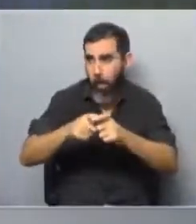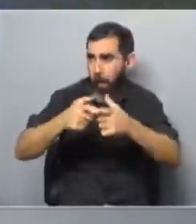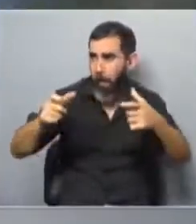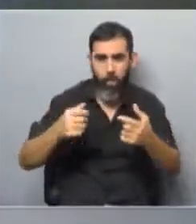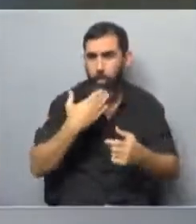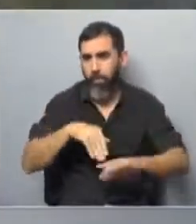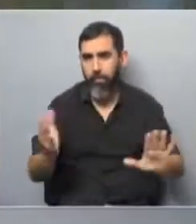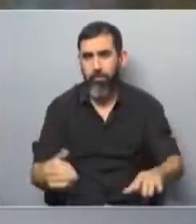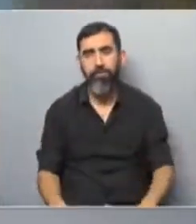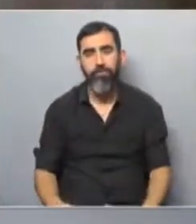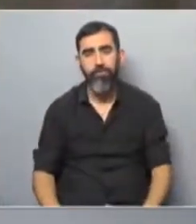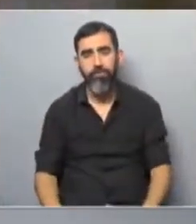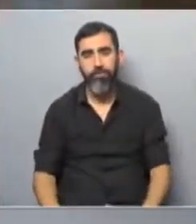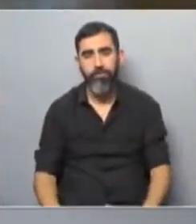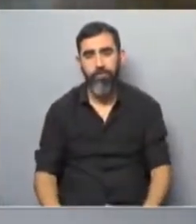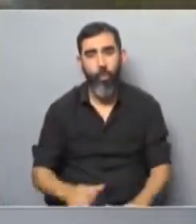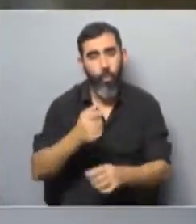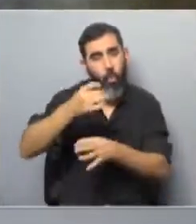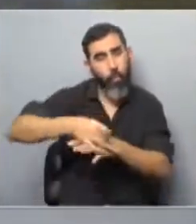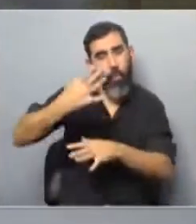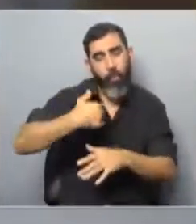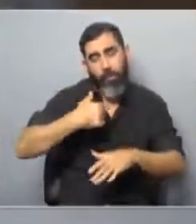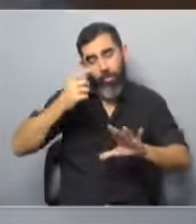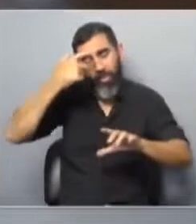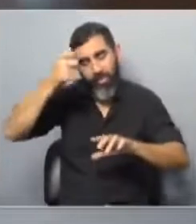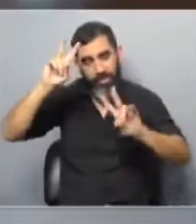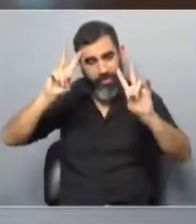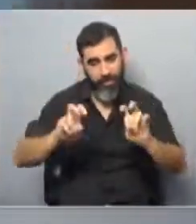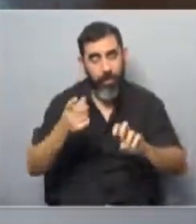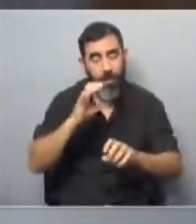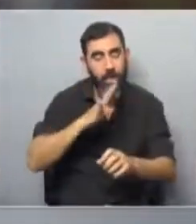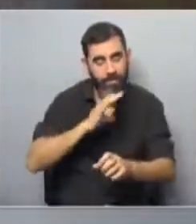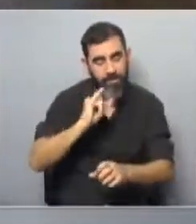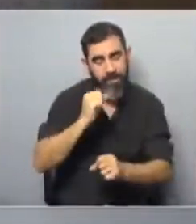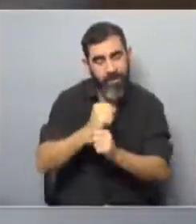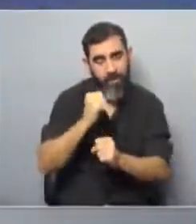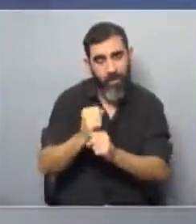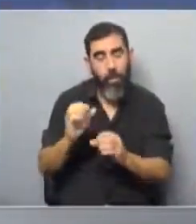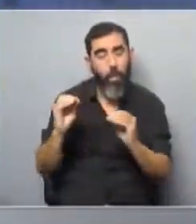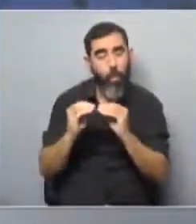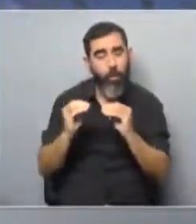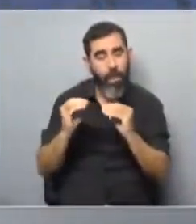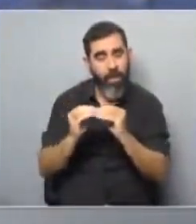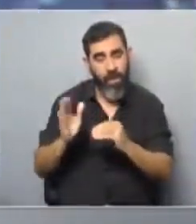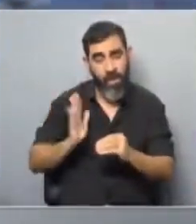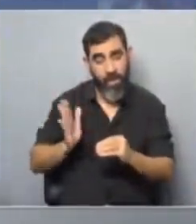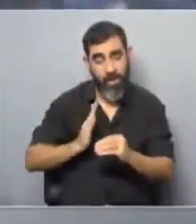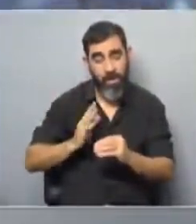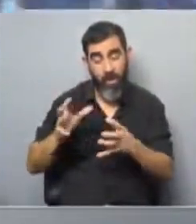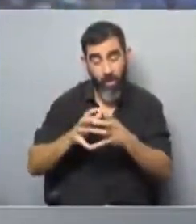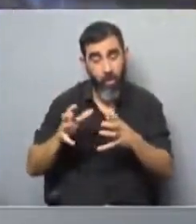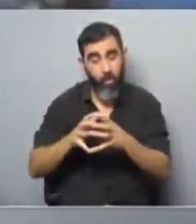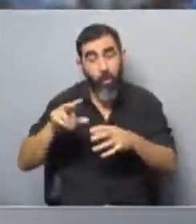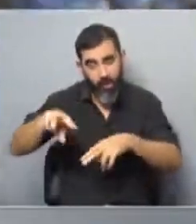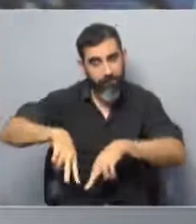mal? Sí, mira, yo no soy un especialista Sí. en estos animales, pero tengo un trabajo con una muchacha, Alexandra Cravino, que es parte de nuestro grupo, que